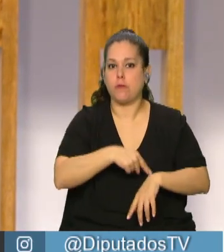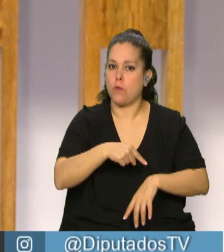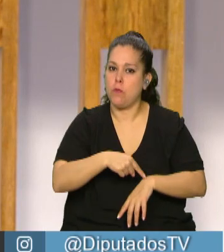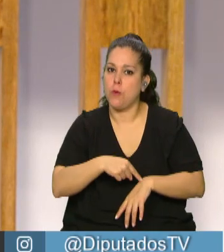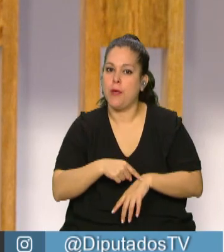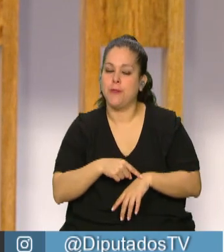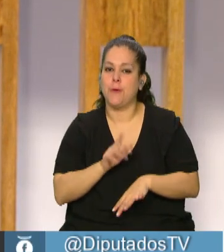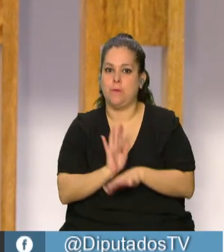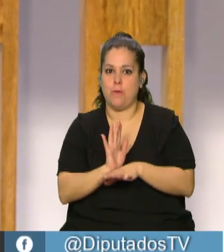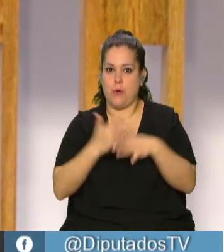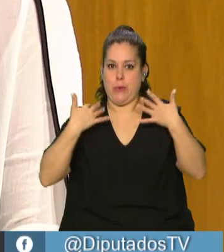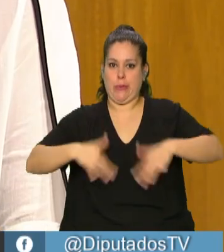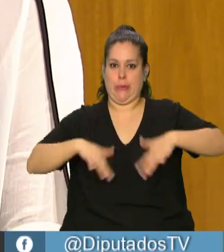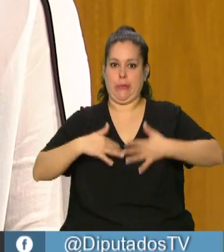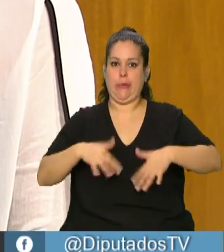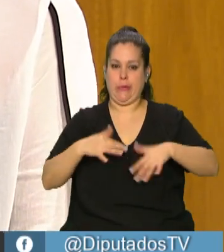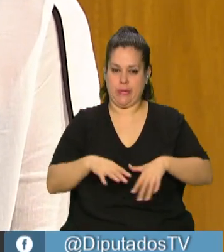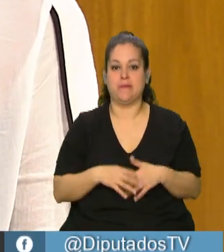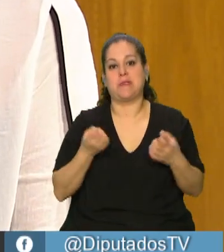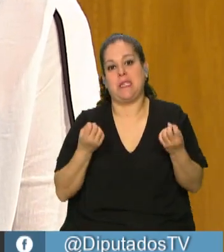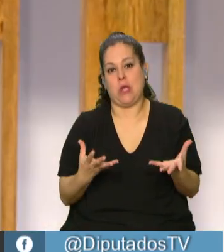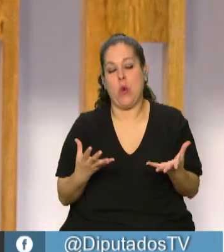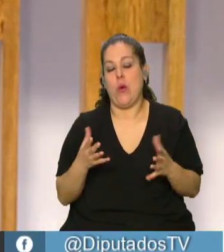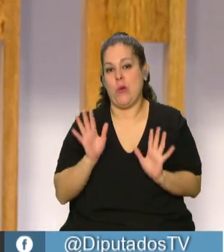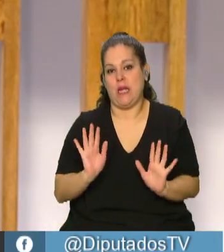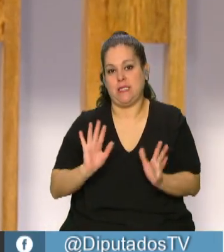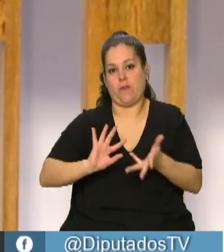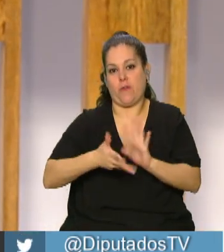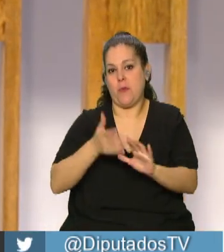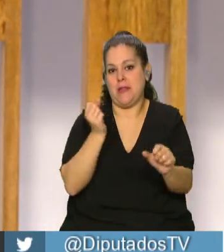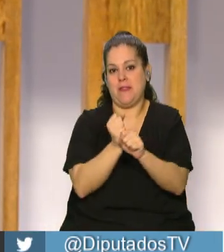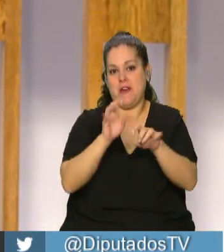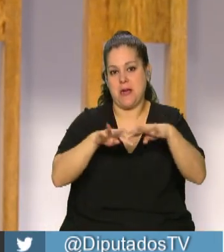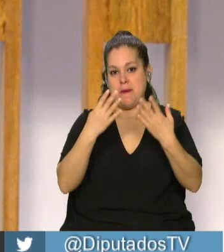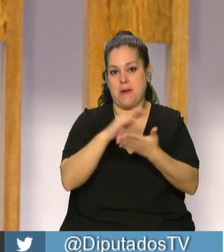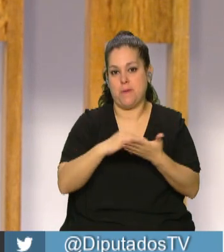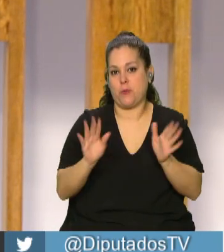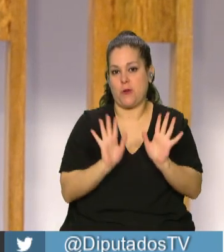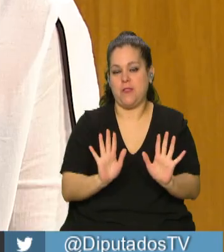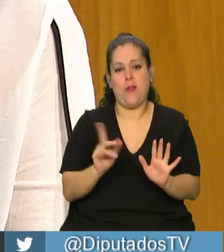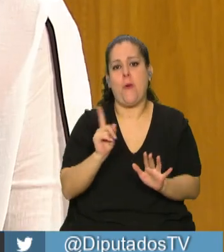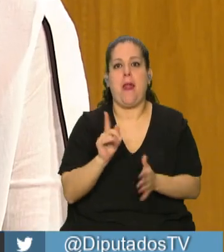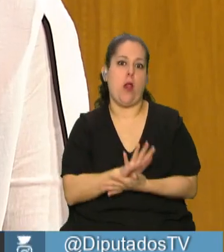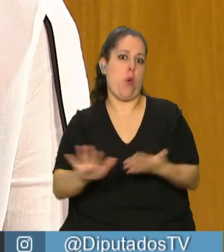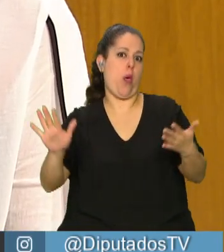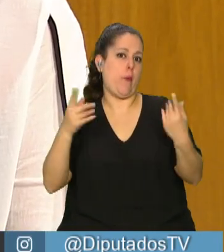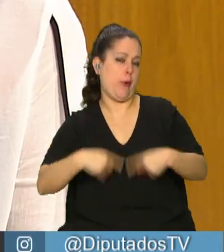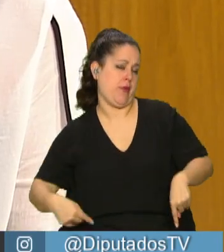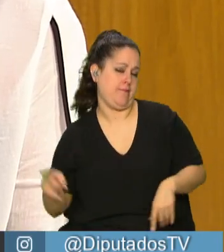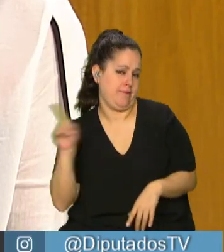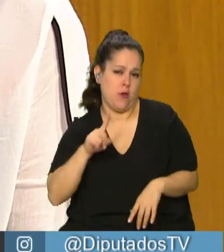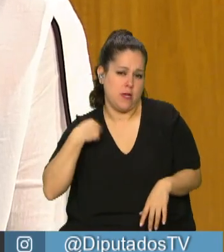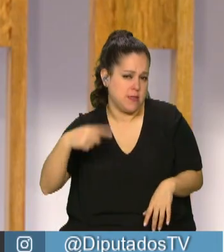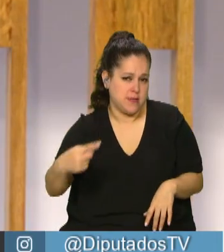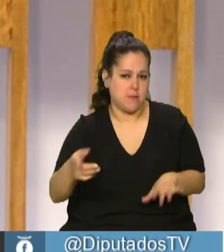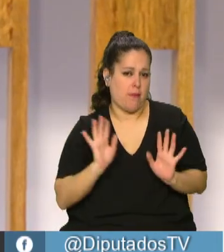así un poco álgidos. Claro, que bueno, siempre se han vivido en la Cámara, o sea, esto no es nada nuevo, digamos. No es nada nuevo, o sea, siempre